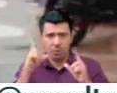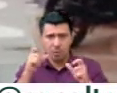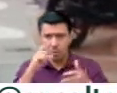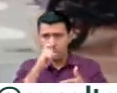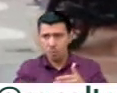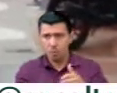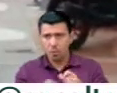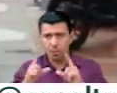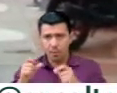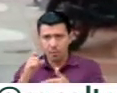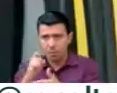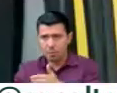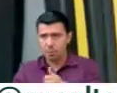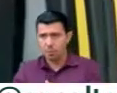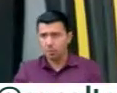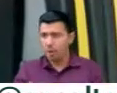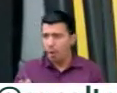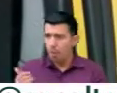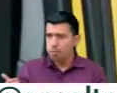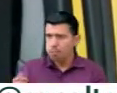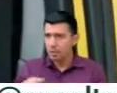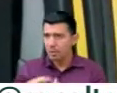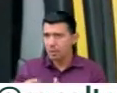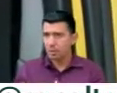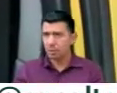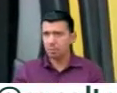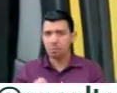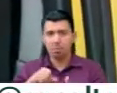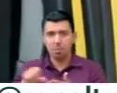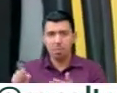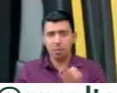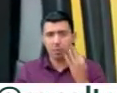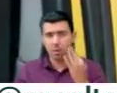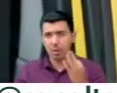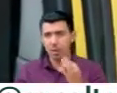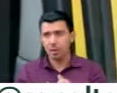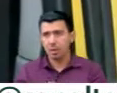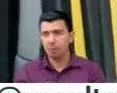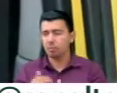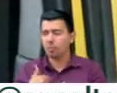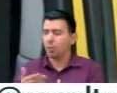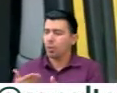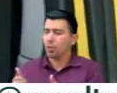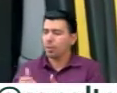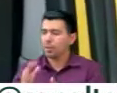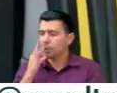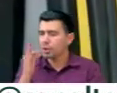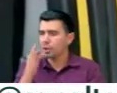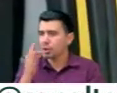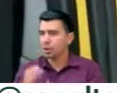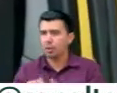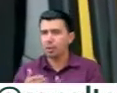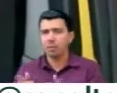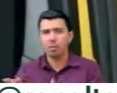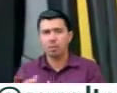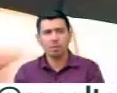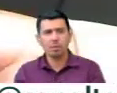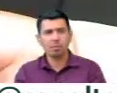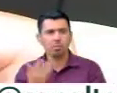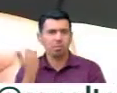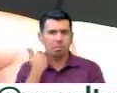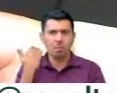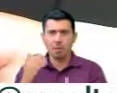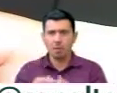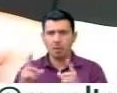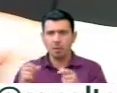fotomulta. Ha pagado tres, una por estar comprando un chicle y la otra por estar dejando un pasajero.